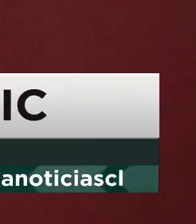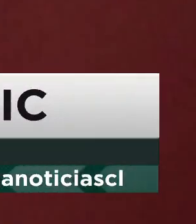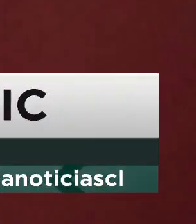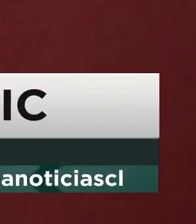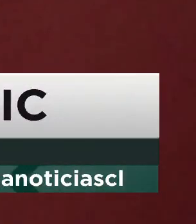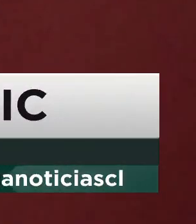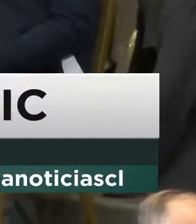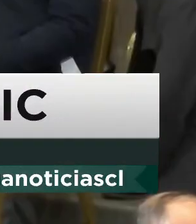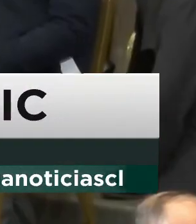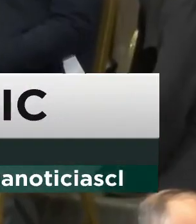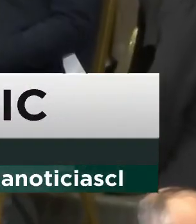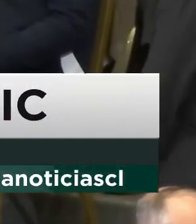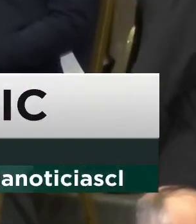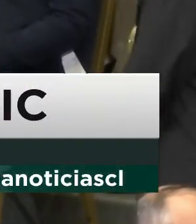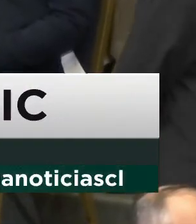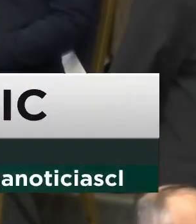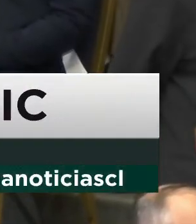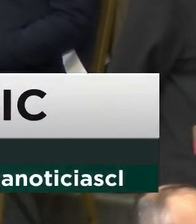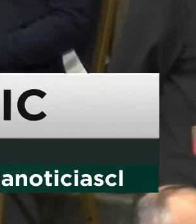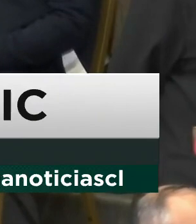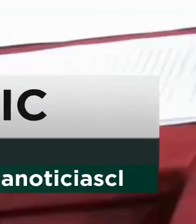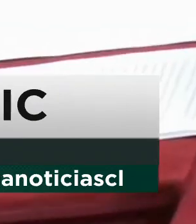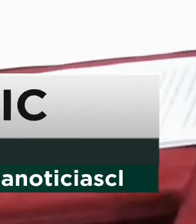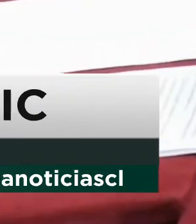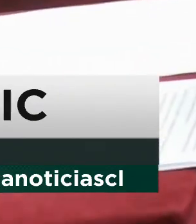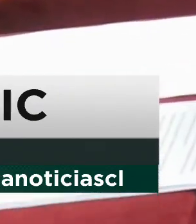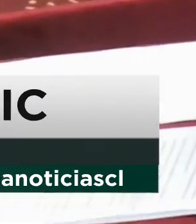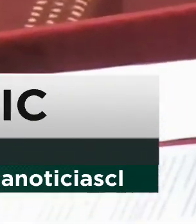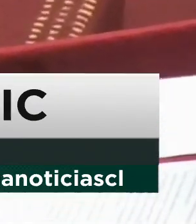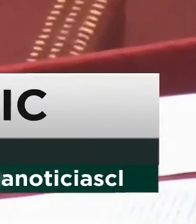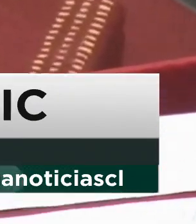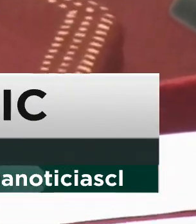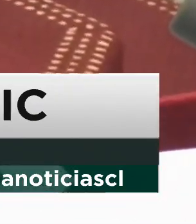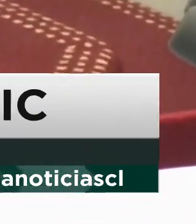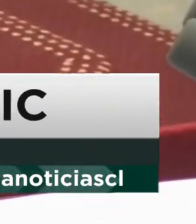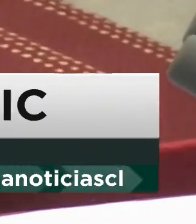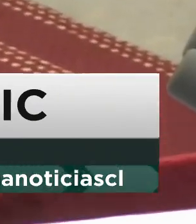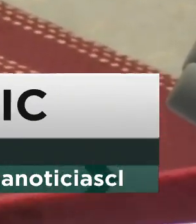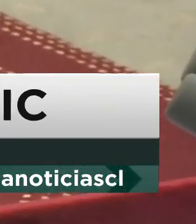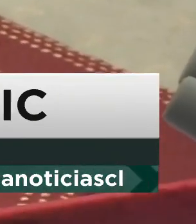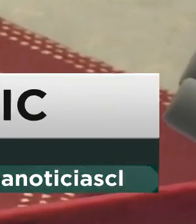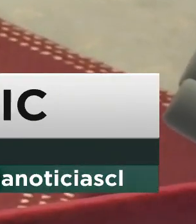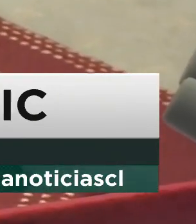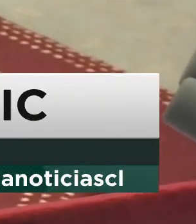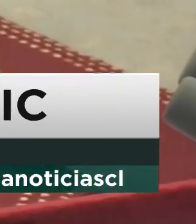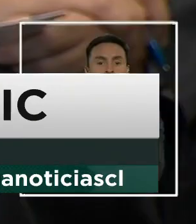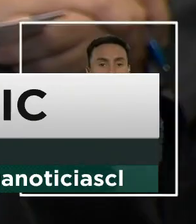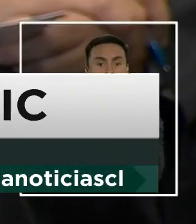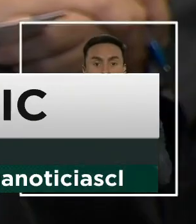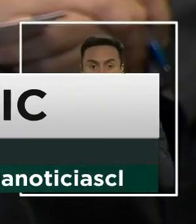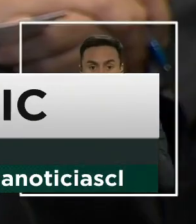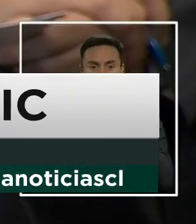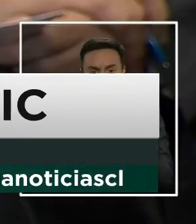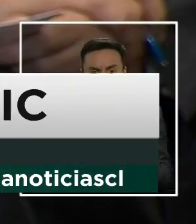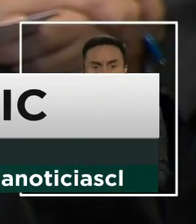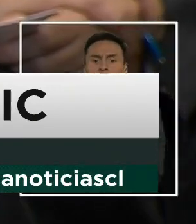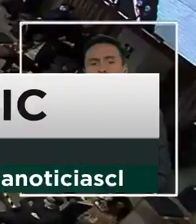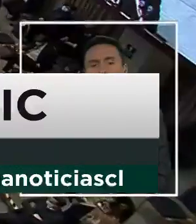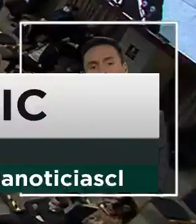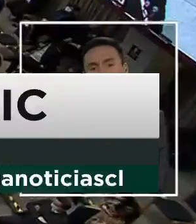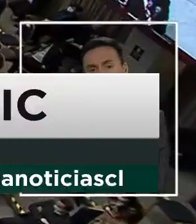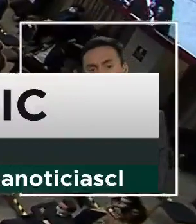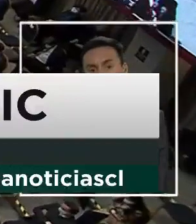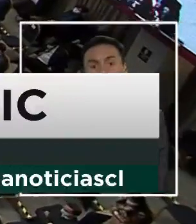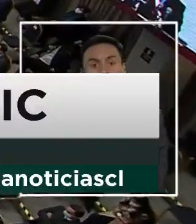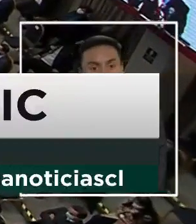le habían solicitado retomar la agenda. Y lo hizo de la mano de un proyecto emblemático. Impulsaremos con mucha